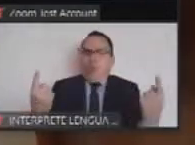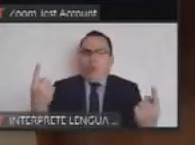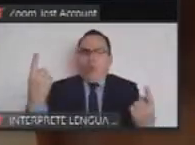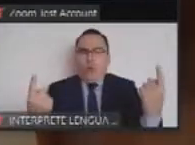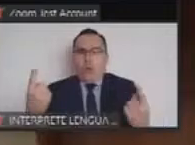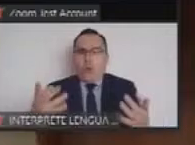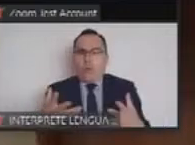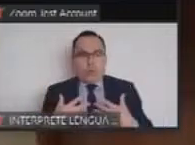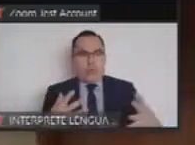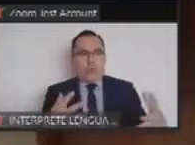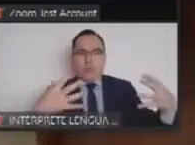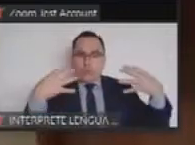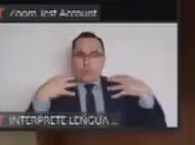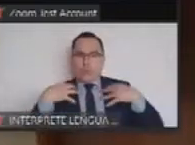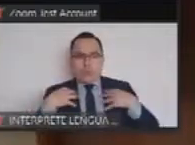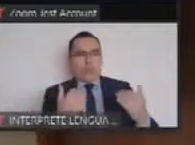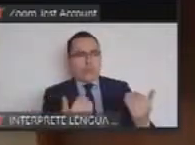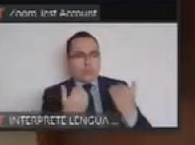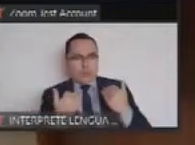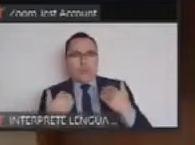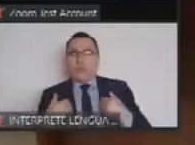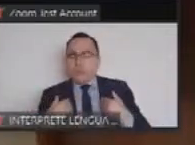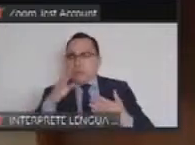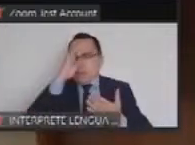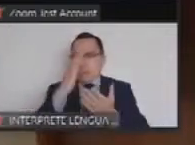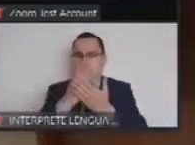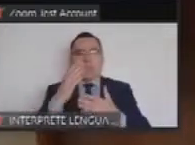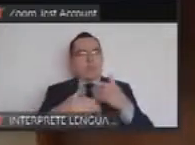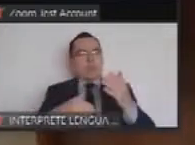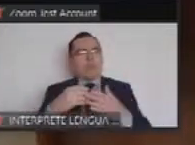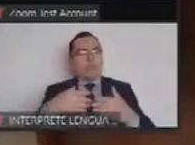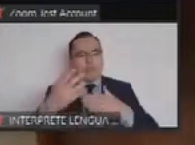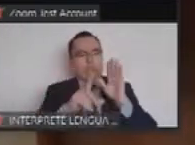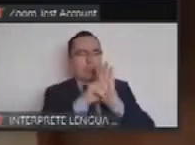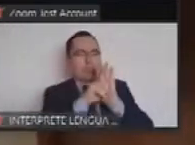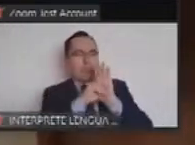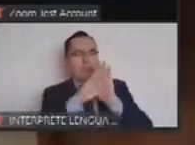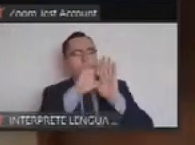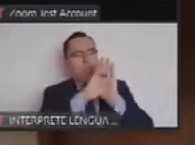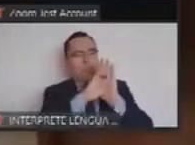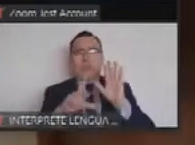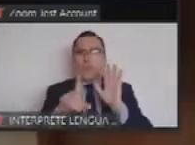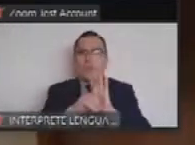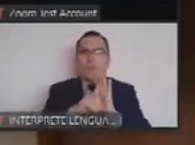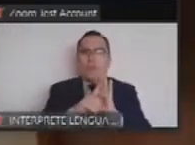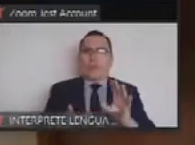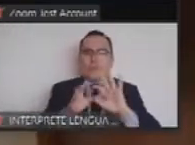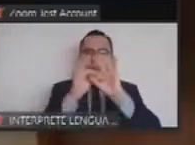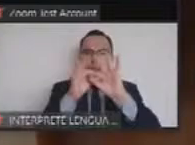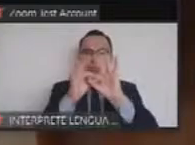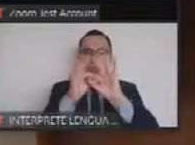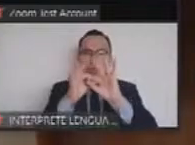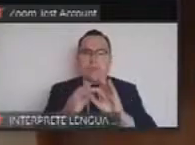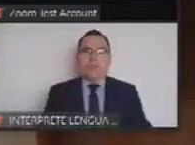nos confiaron resolver conforme a la Constitución y las leyes. Muchas gracias.